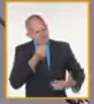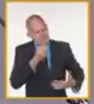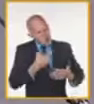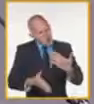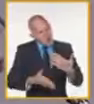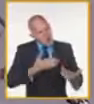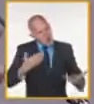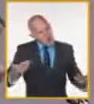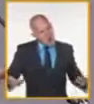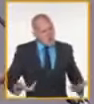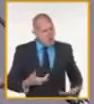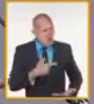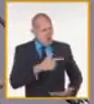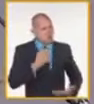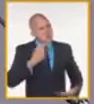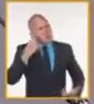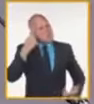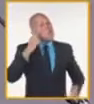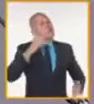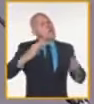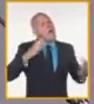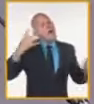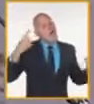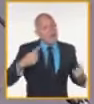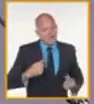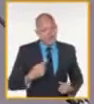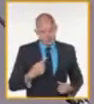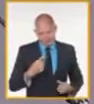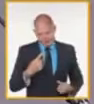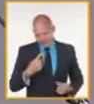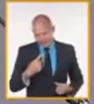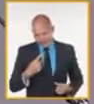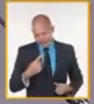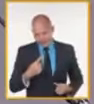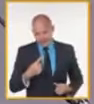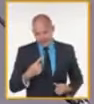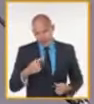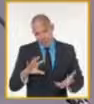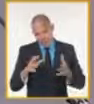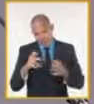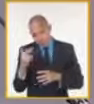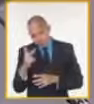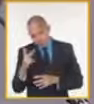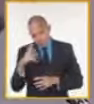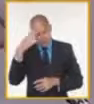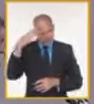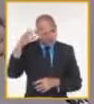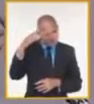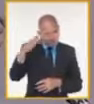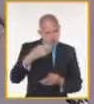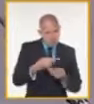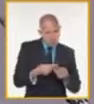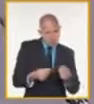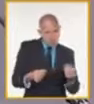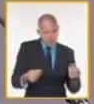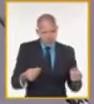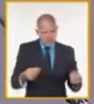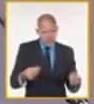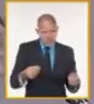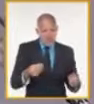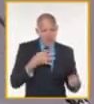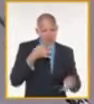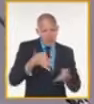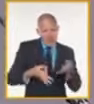inhiba de asumir una postura pública con respecto de apoyo a eso porque eh toda esa maquinaria está diseñada